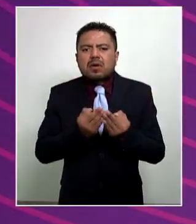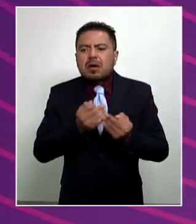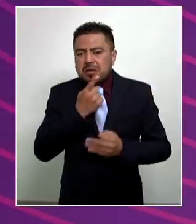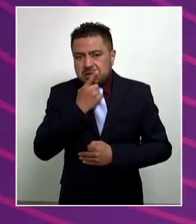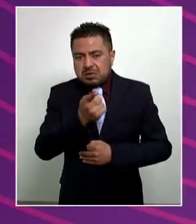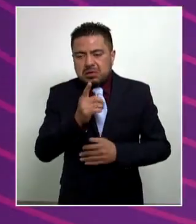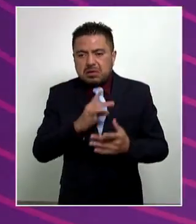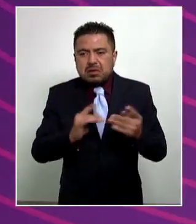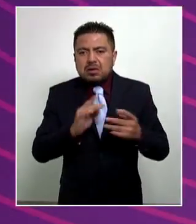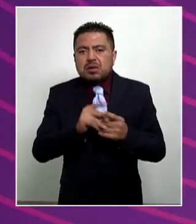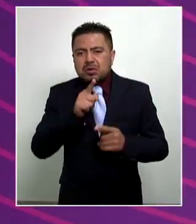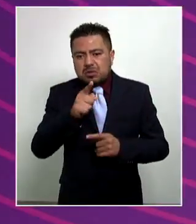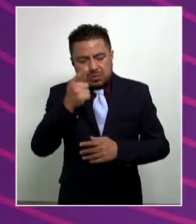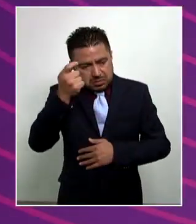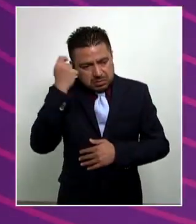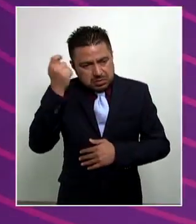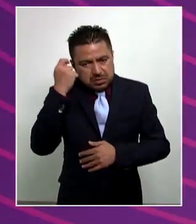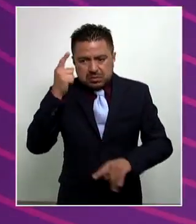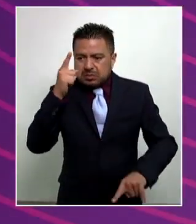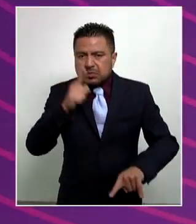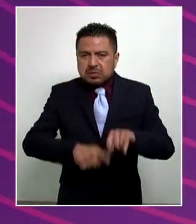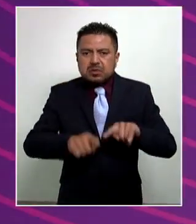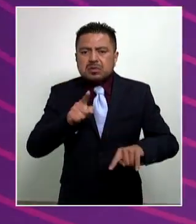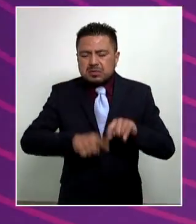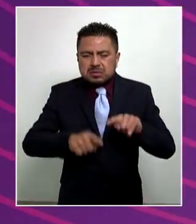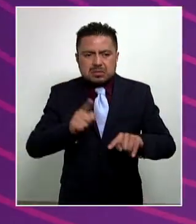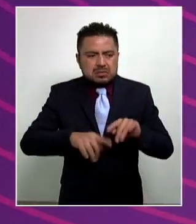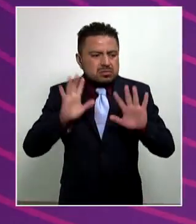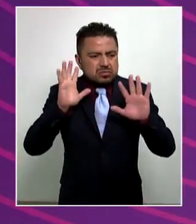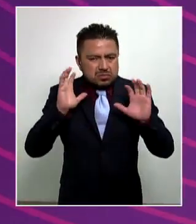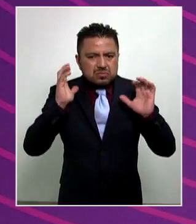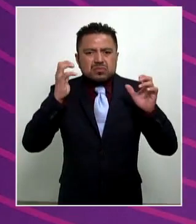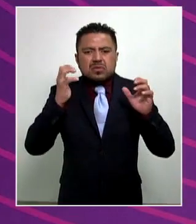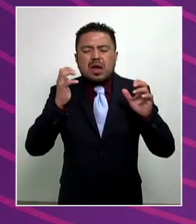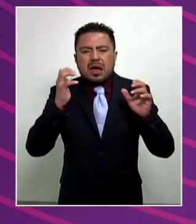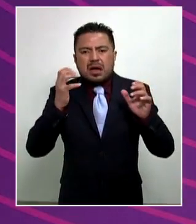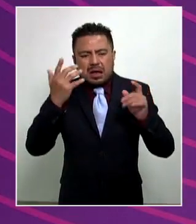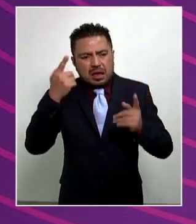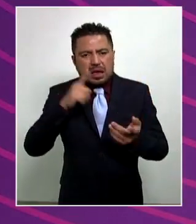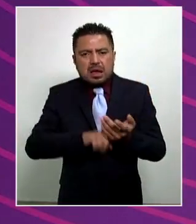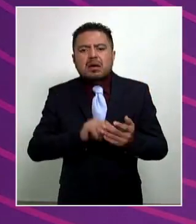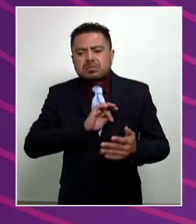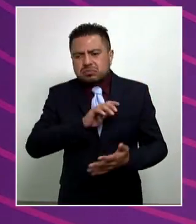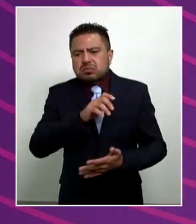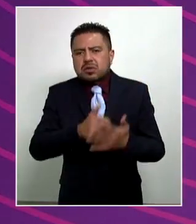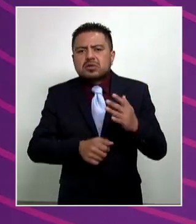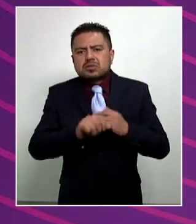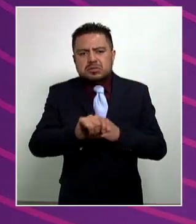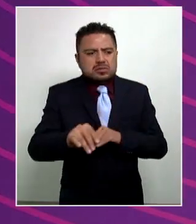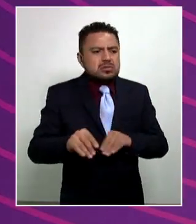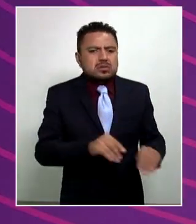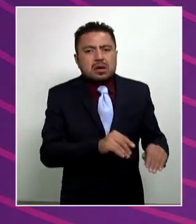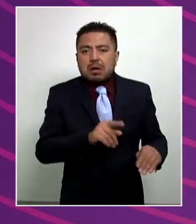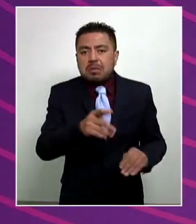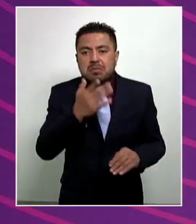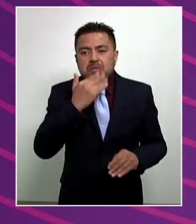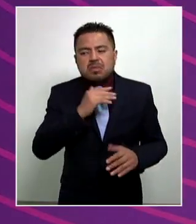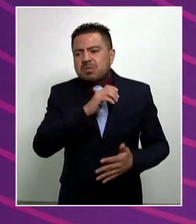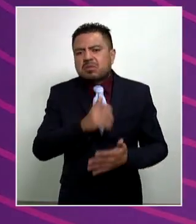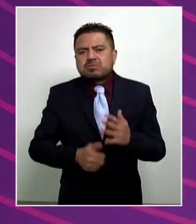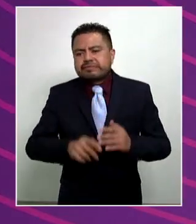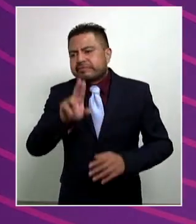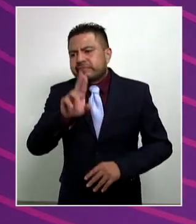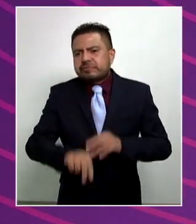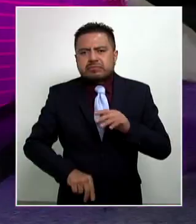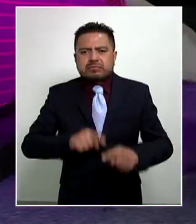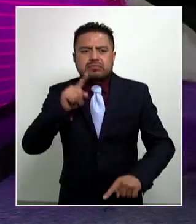dicen, si te quitas ese peinado, si te quitas el cabello, si te recoges eso que tienes en la cabeza, te contrato. De lo contrario, no te contrato, ¿no?